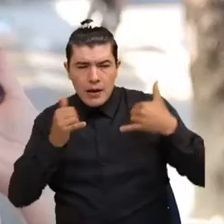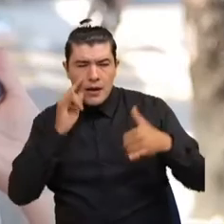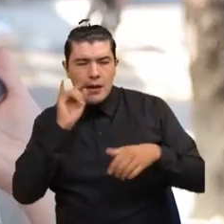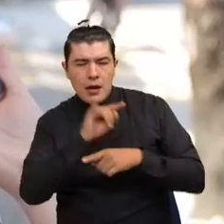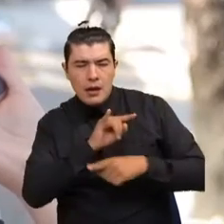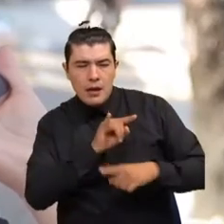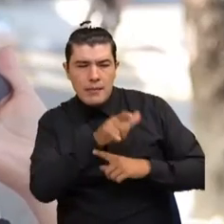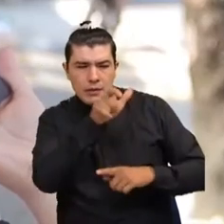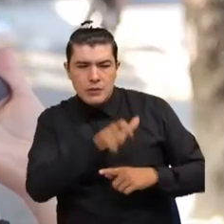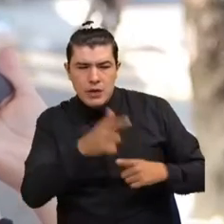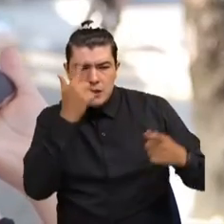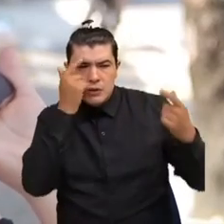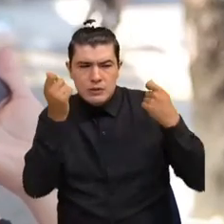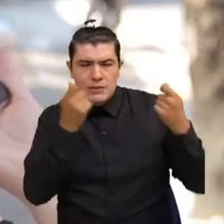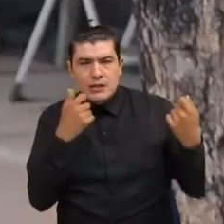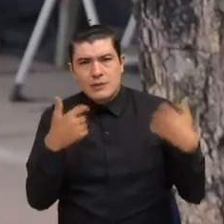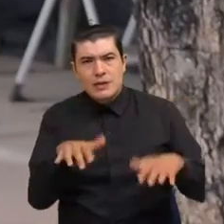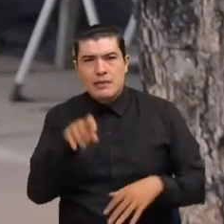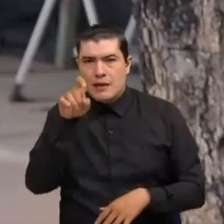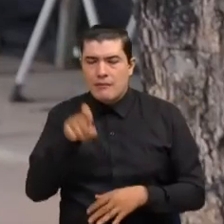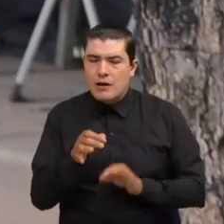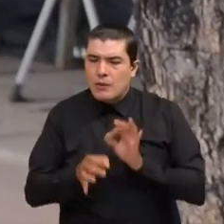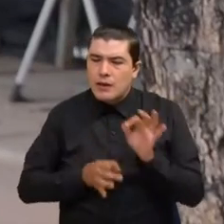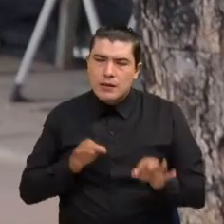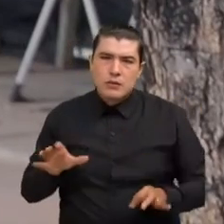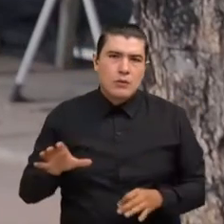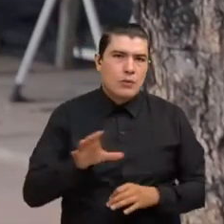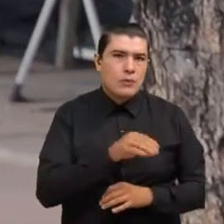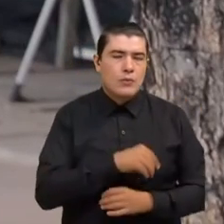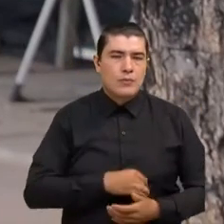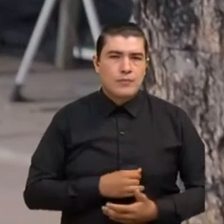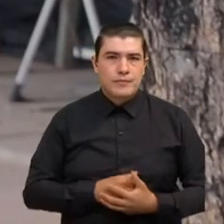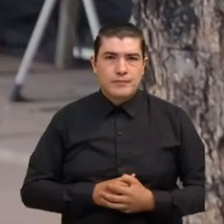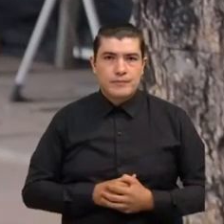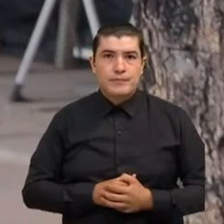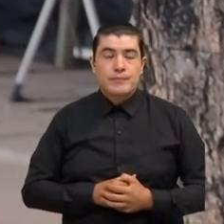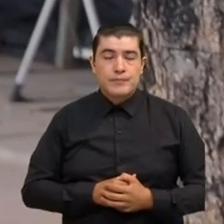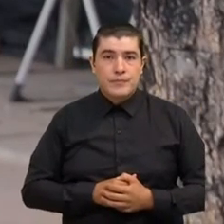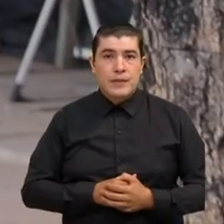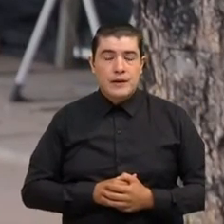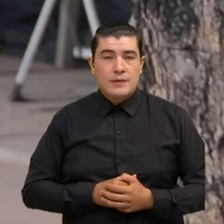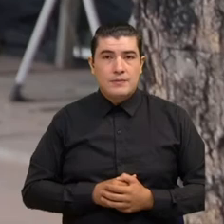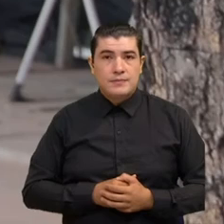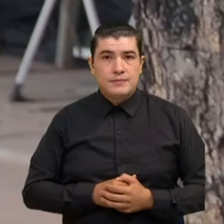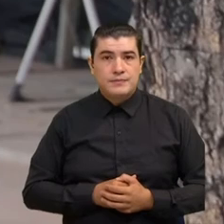si no nos cuidamos entre nosotros, no hacemos nada. Bueno, muy bien, pues esta es la información que nosotros